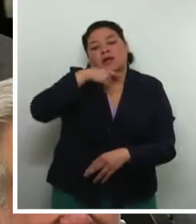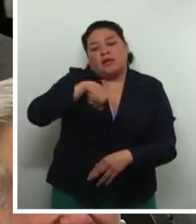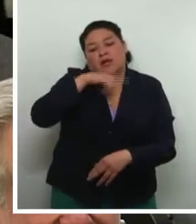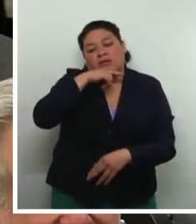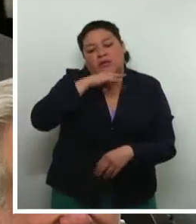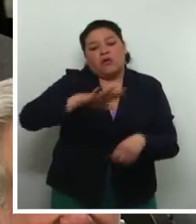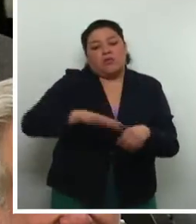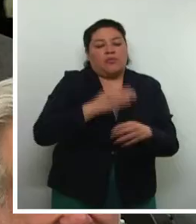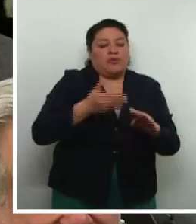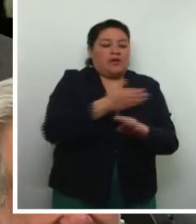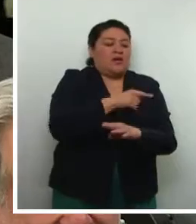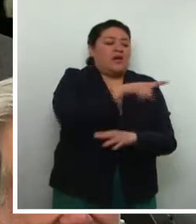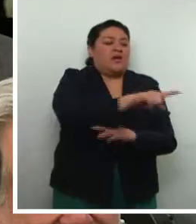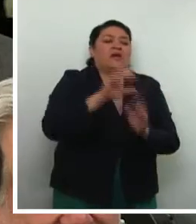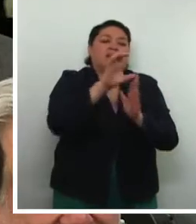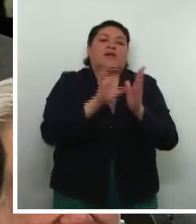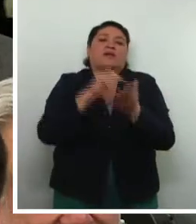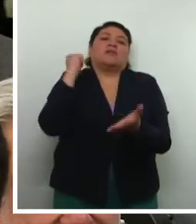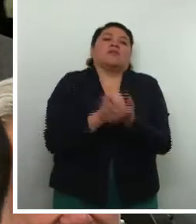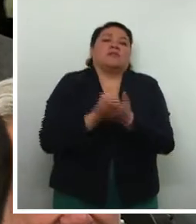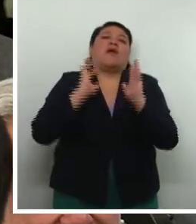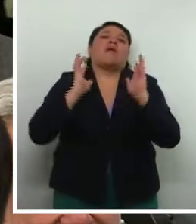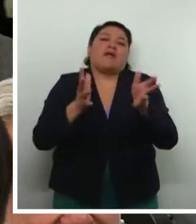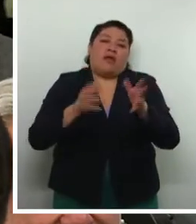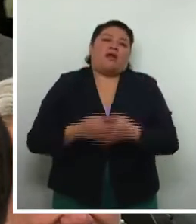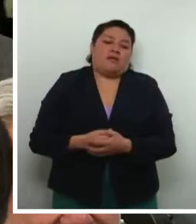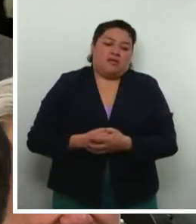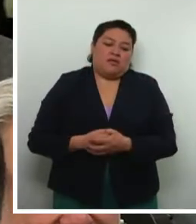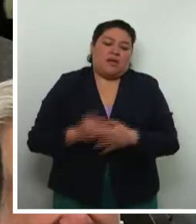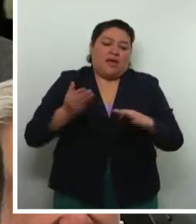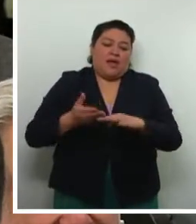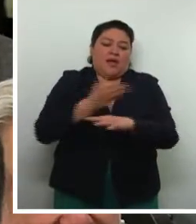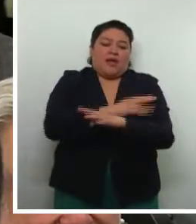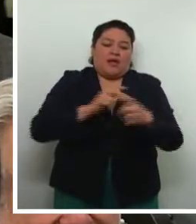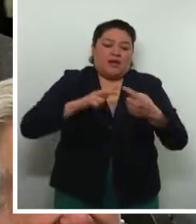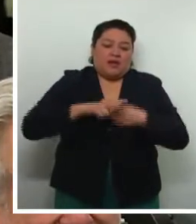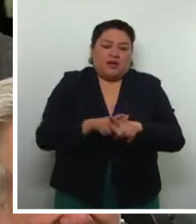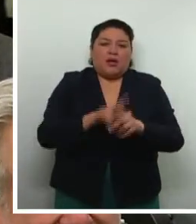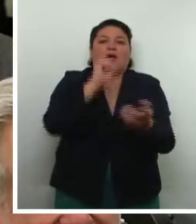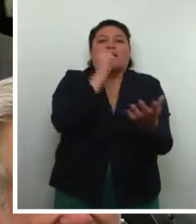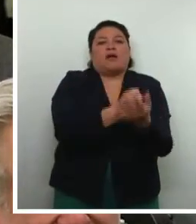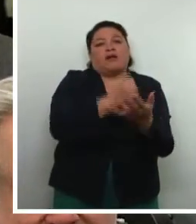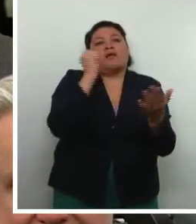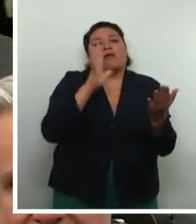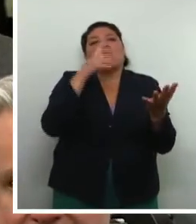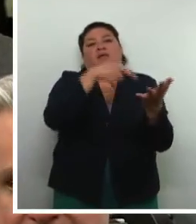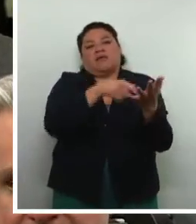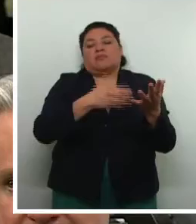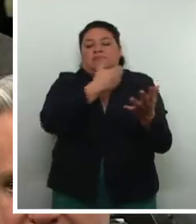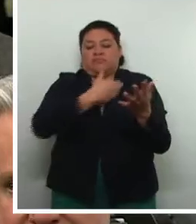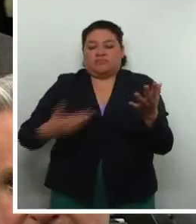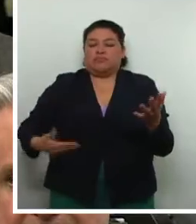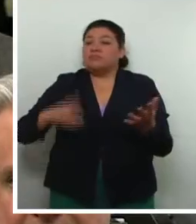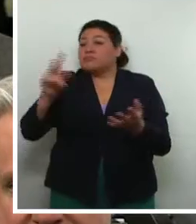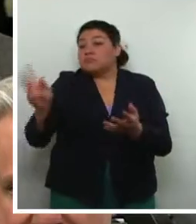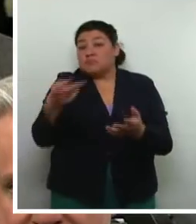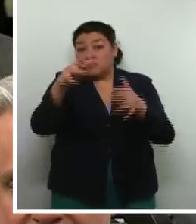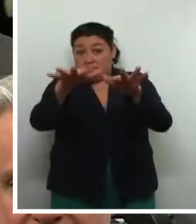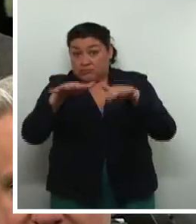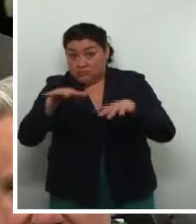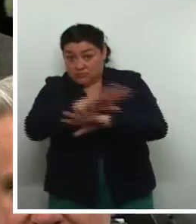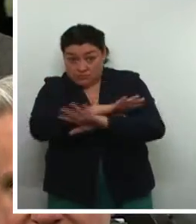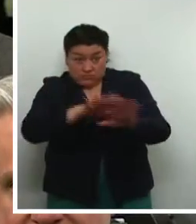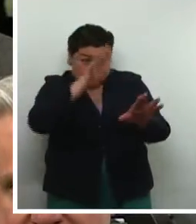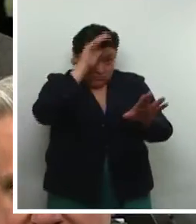estaba aprobado. Se aprobó al inicio de la sesión. El presidente sometió a votación la mega